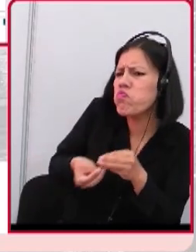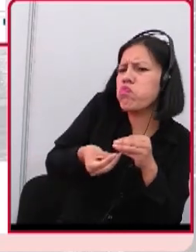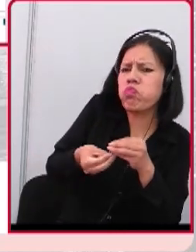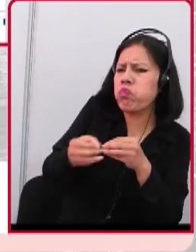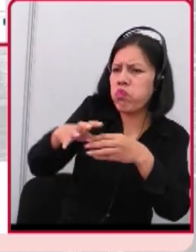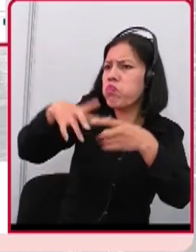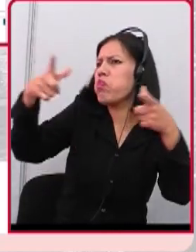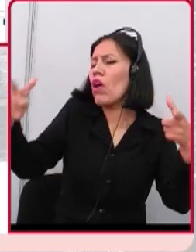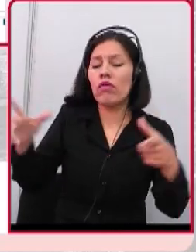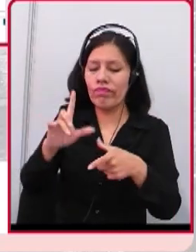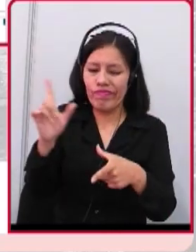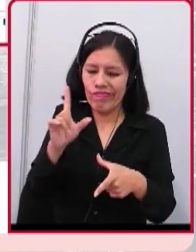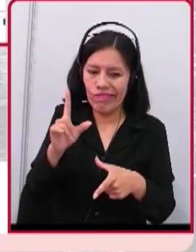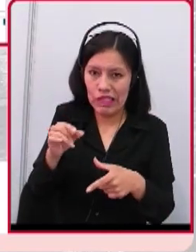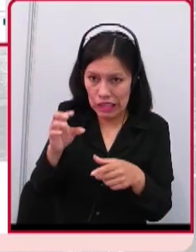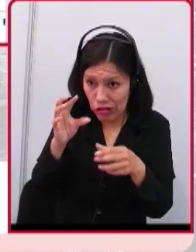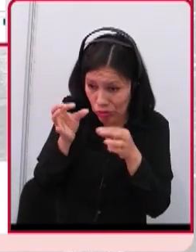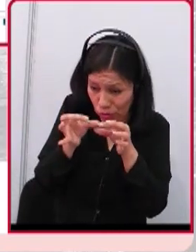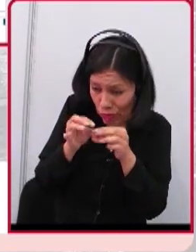que optamos por este método.